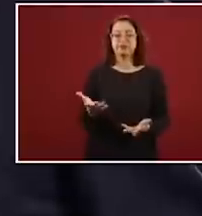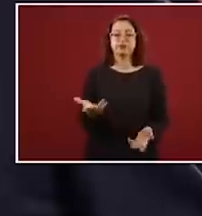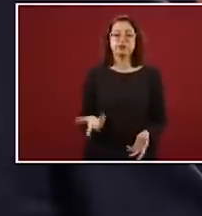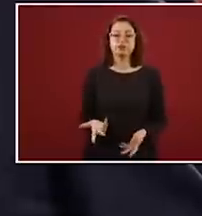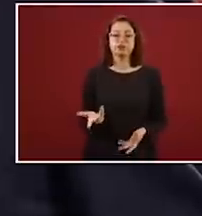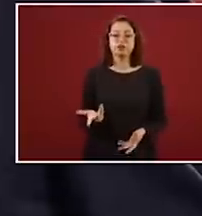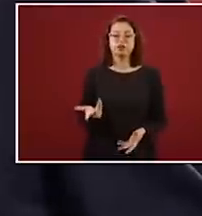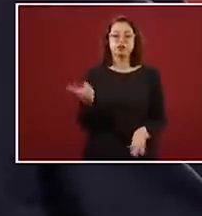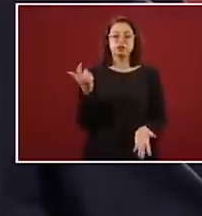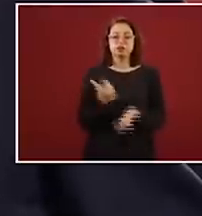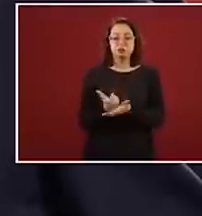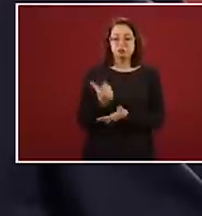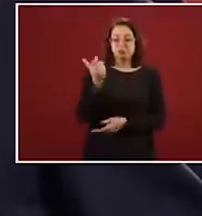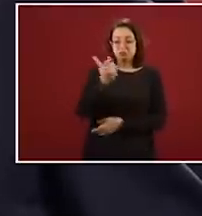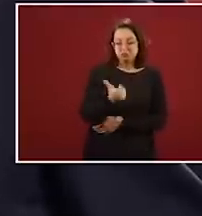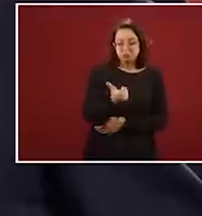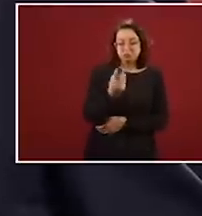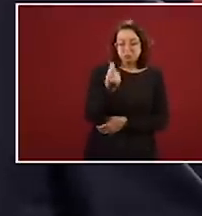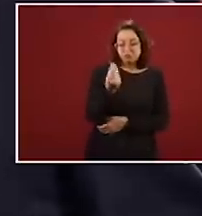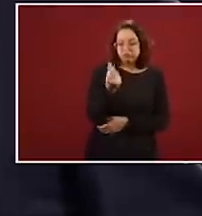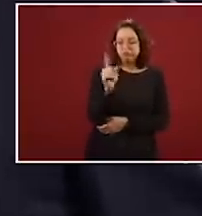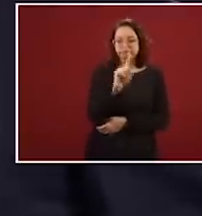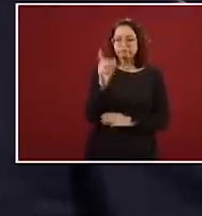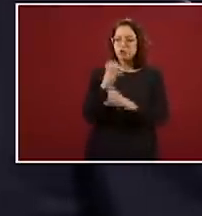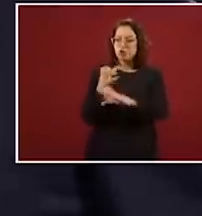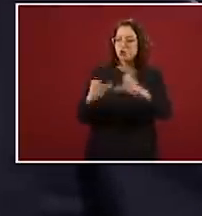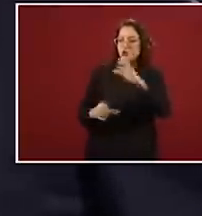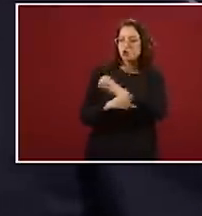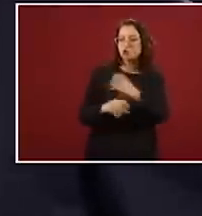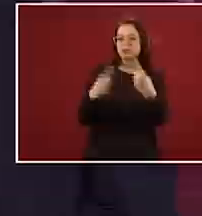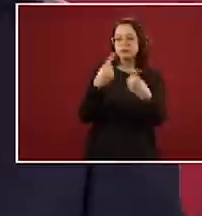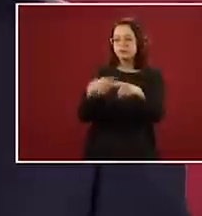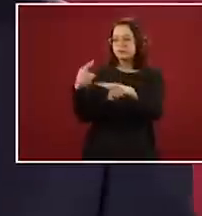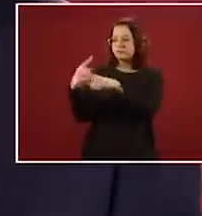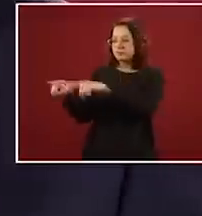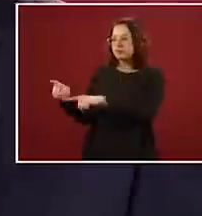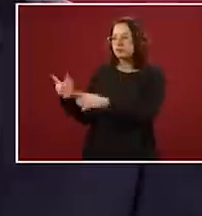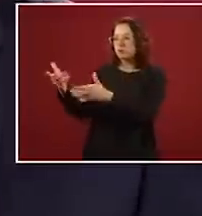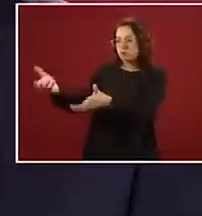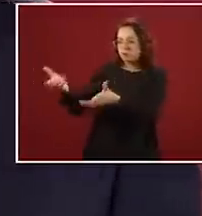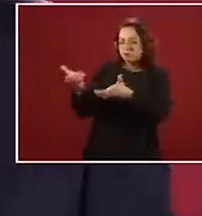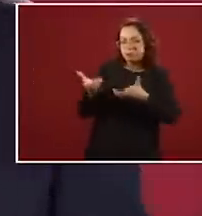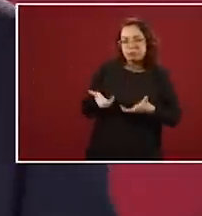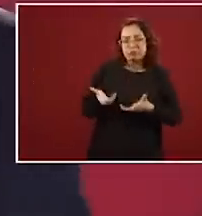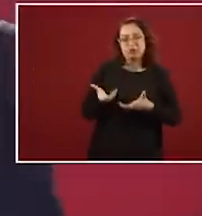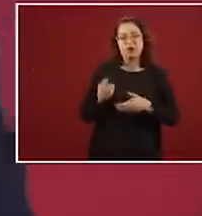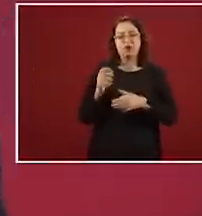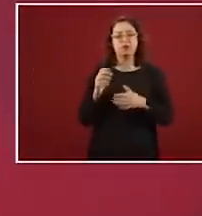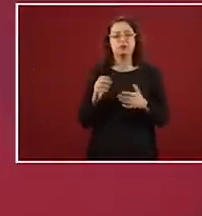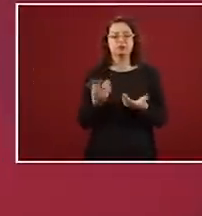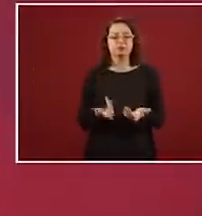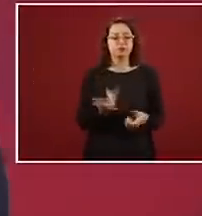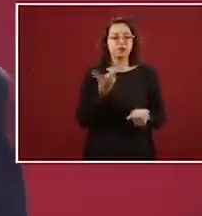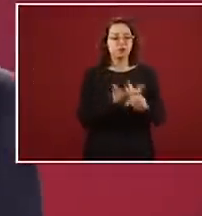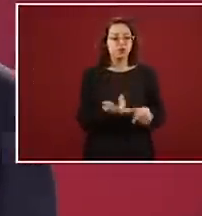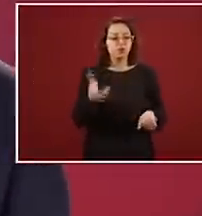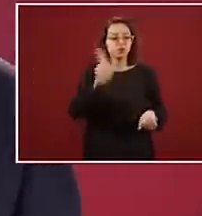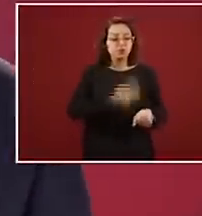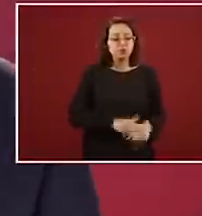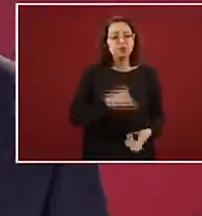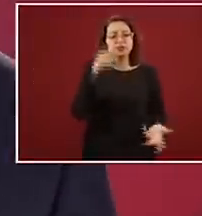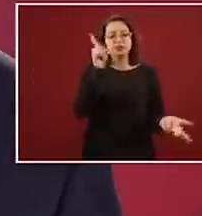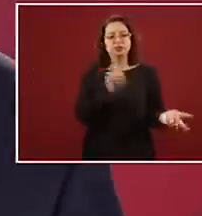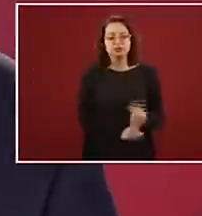páguennos en especie. Es decir, necesitamos, repito, equipos de rayos